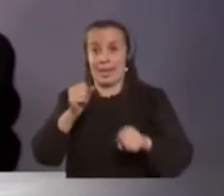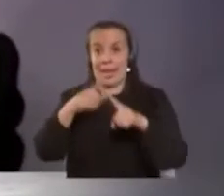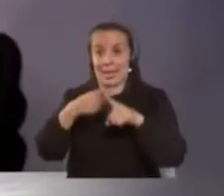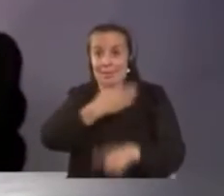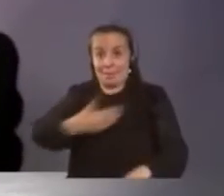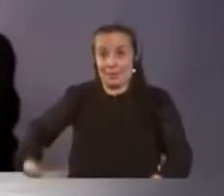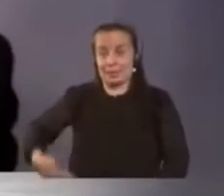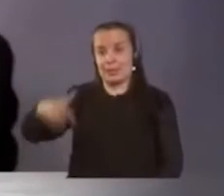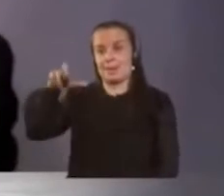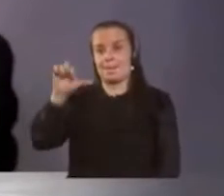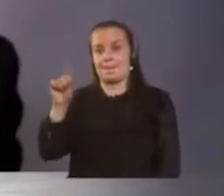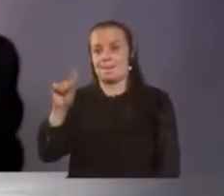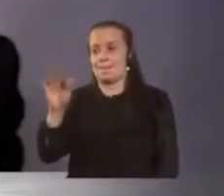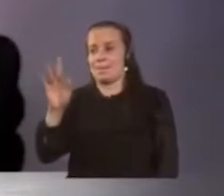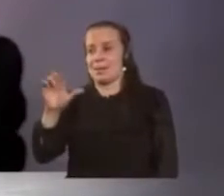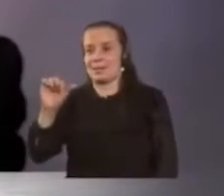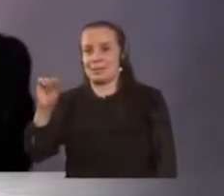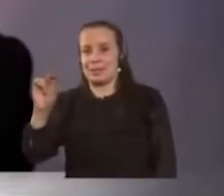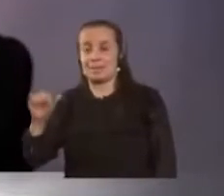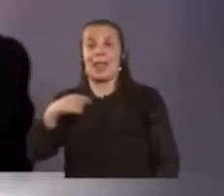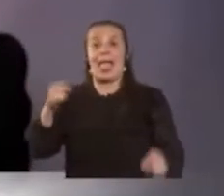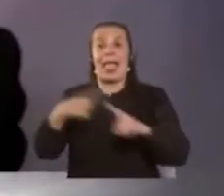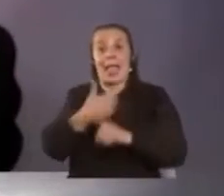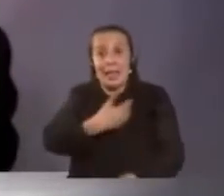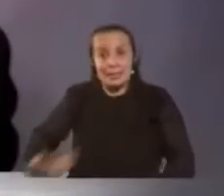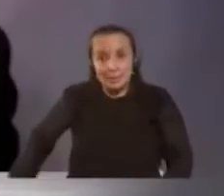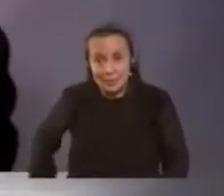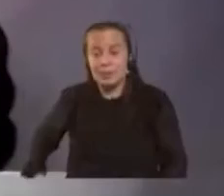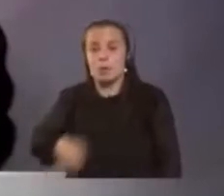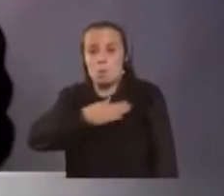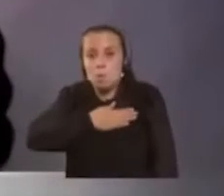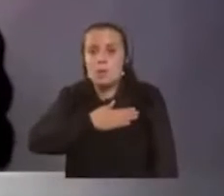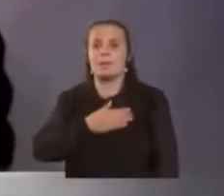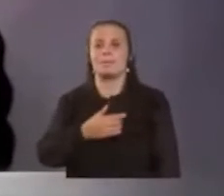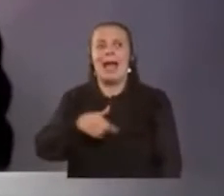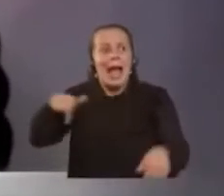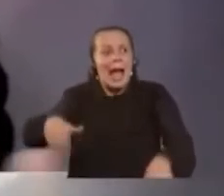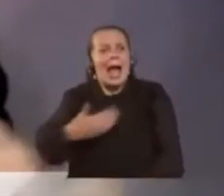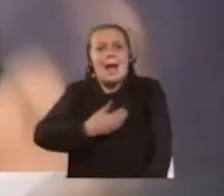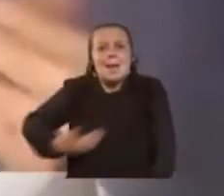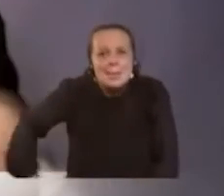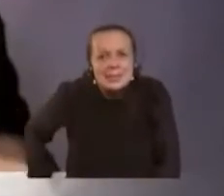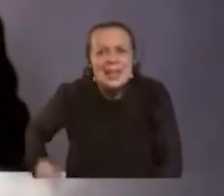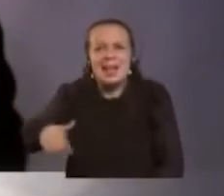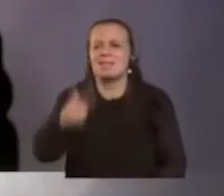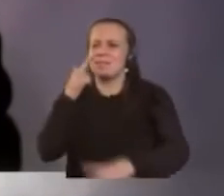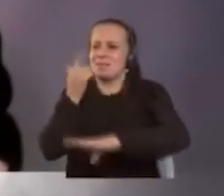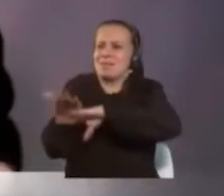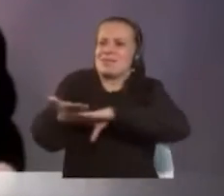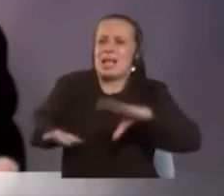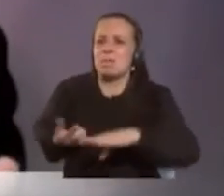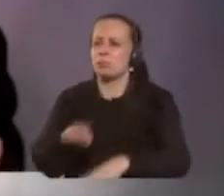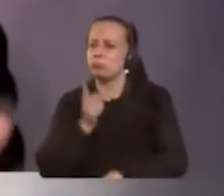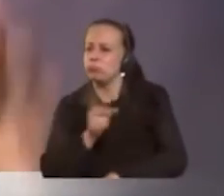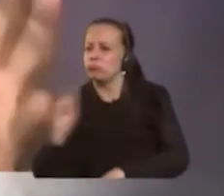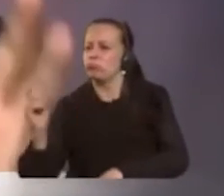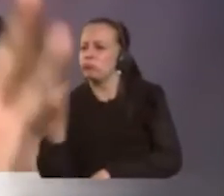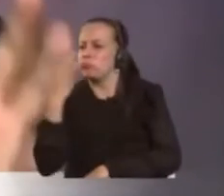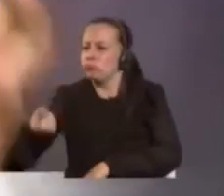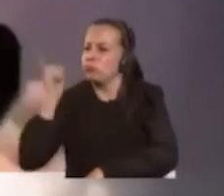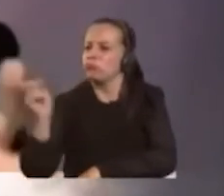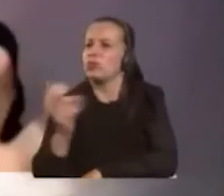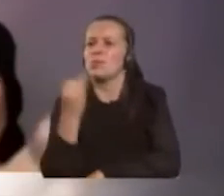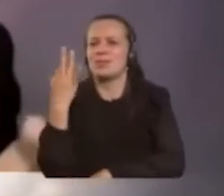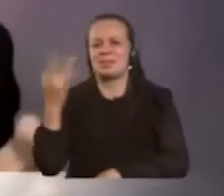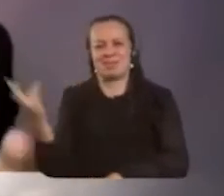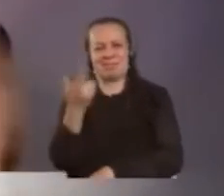Pastrana, el expresidente Álvaro Uribe y el propio presidente de la República a exigir un reconteo de los votos.